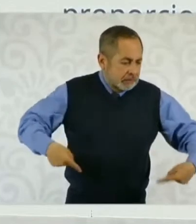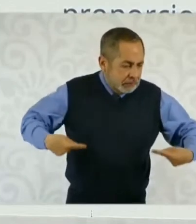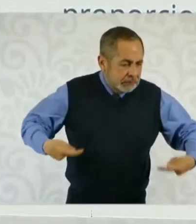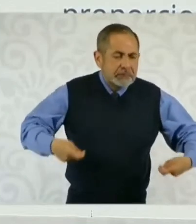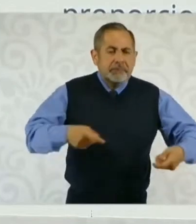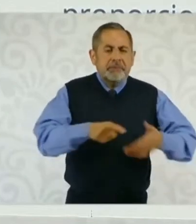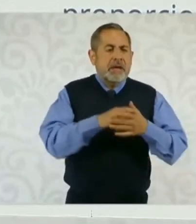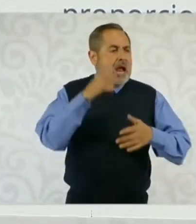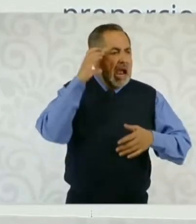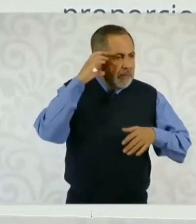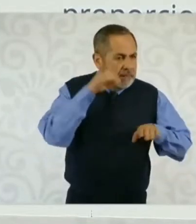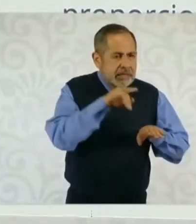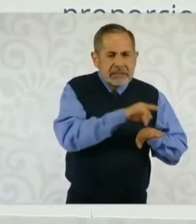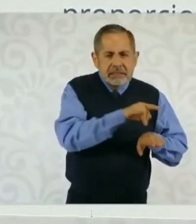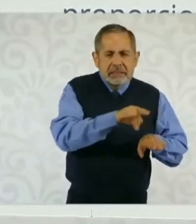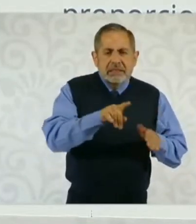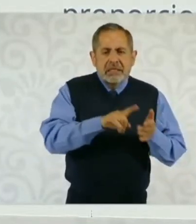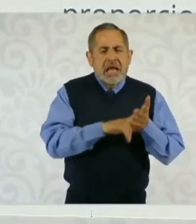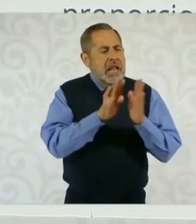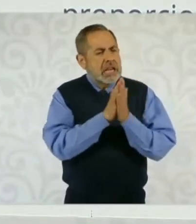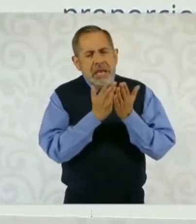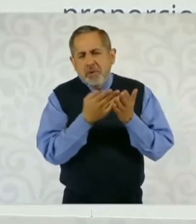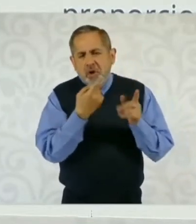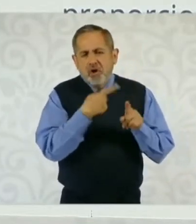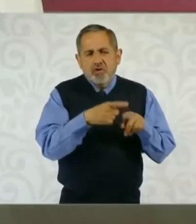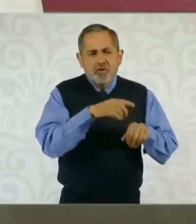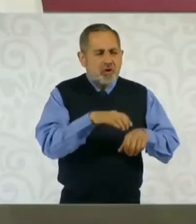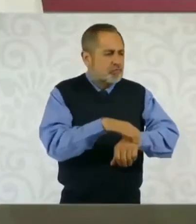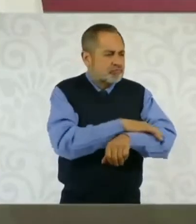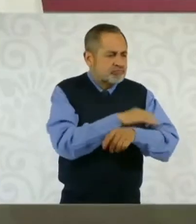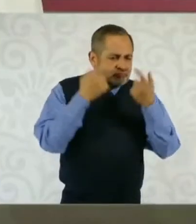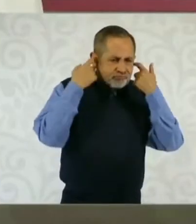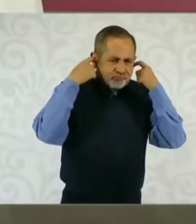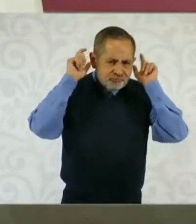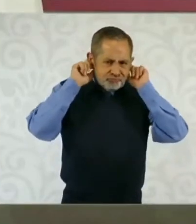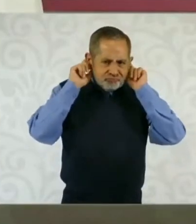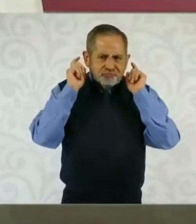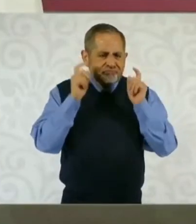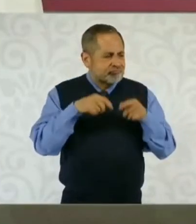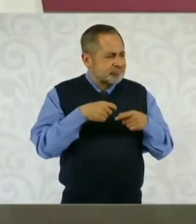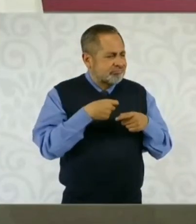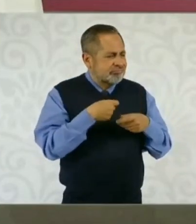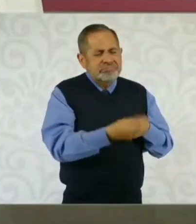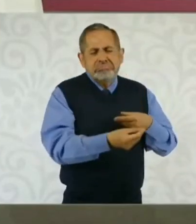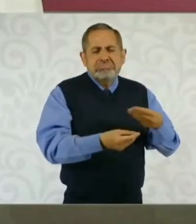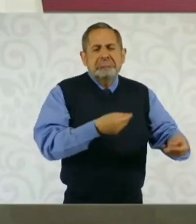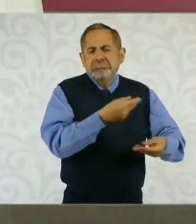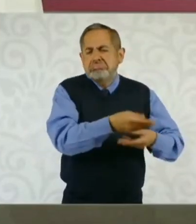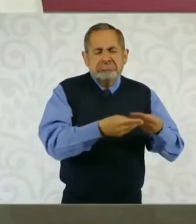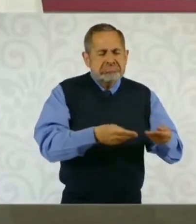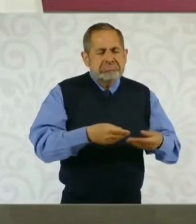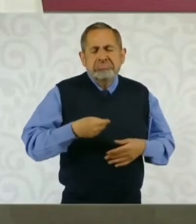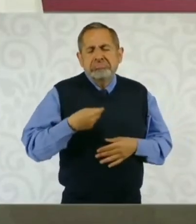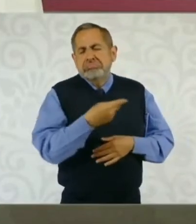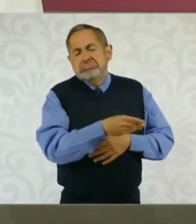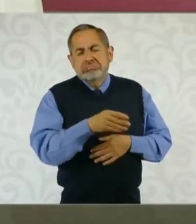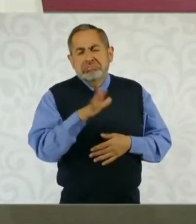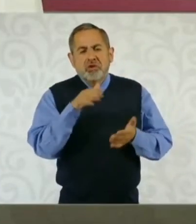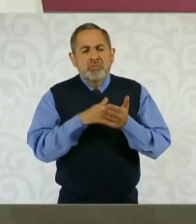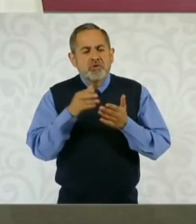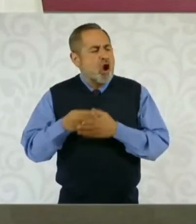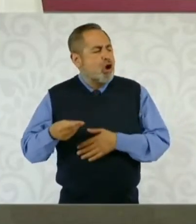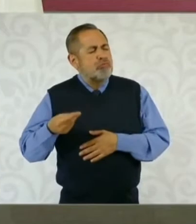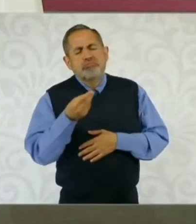camillas, prótesis, libros, auxiliares auditivos, en fin, es decir,